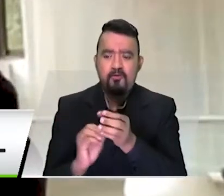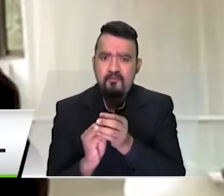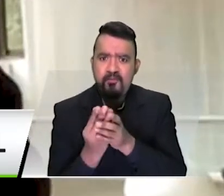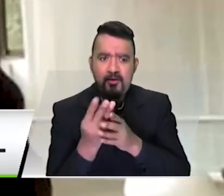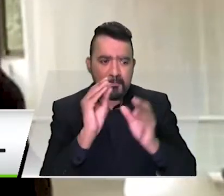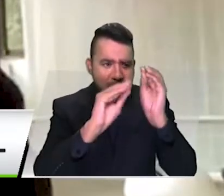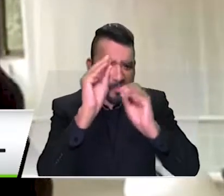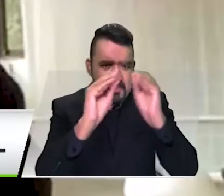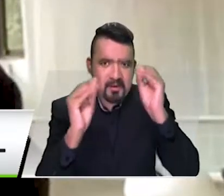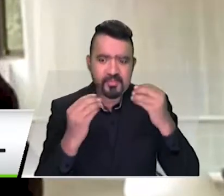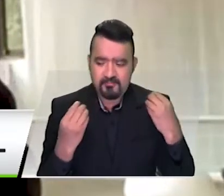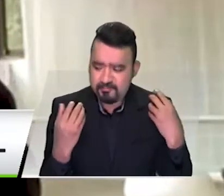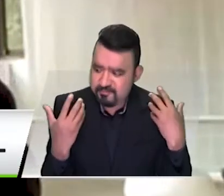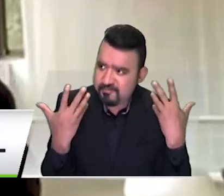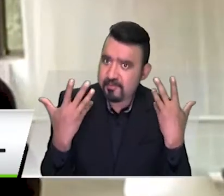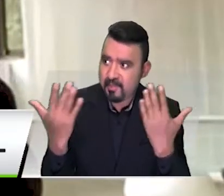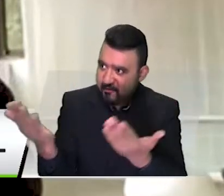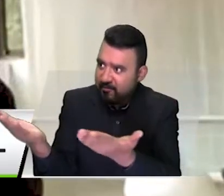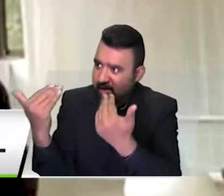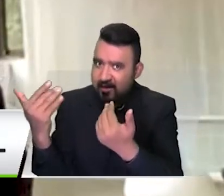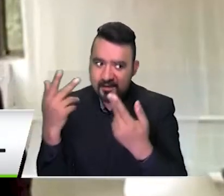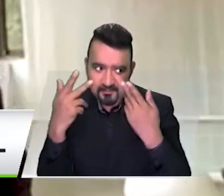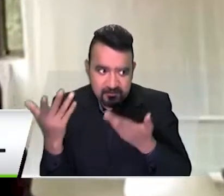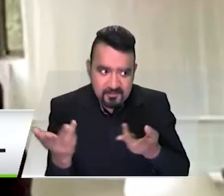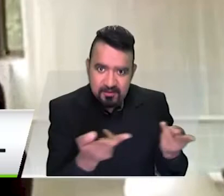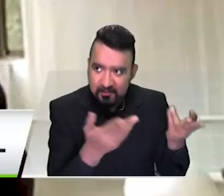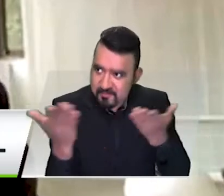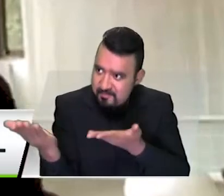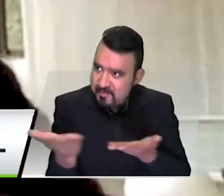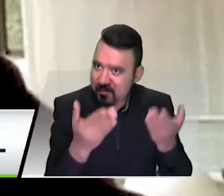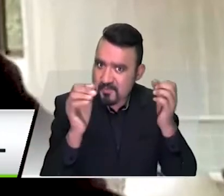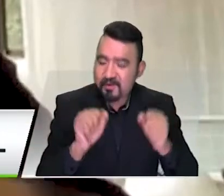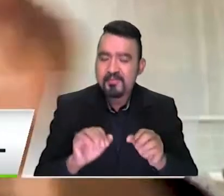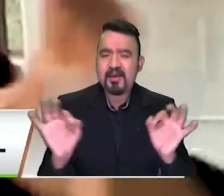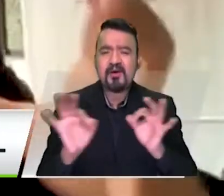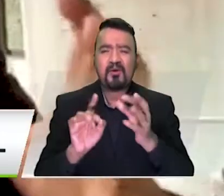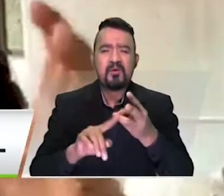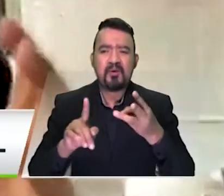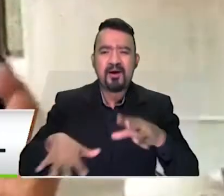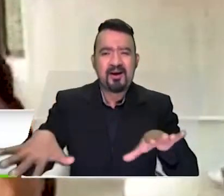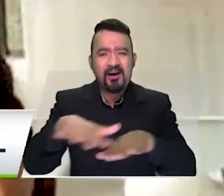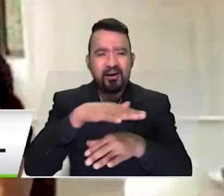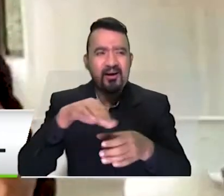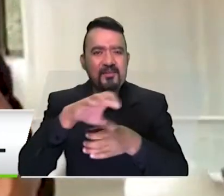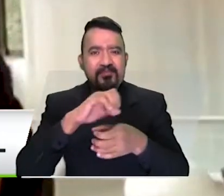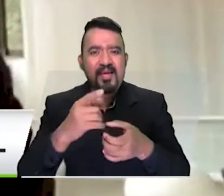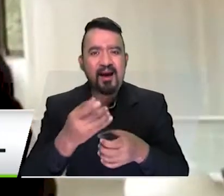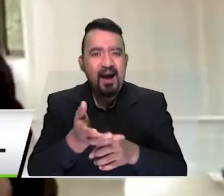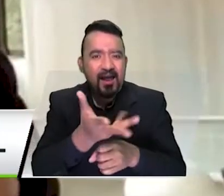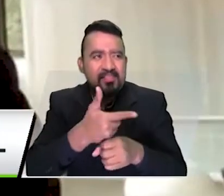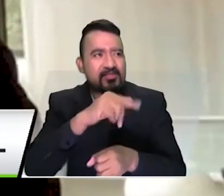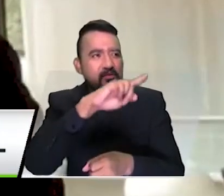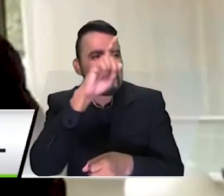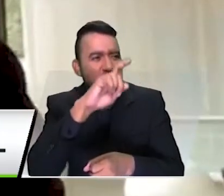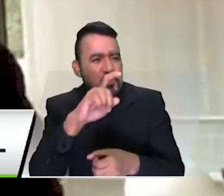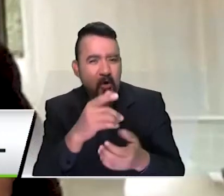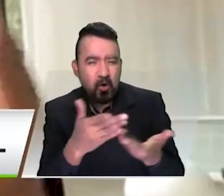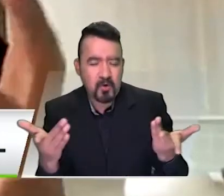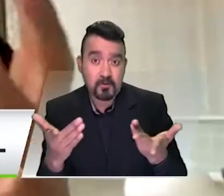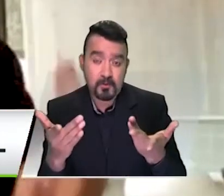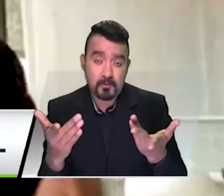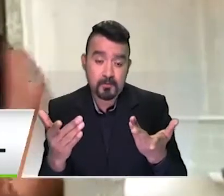toda la parte de cultura urbana también que está relacionado junto con como lo decía anteriormente la experiencia